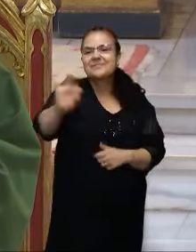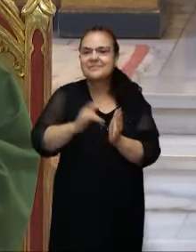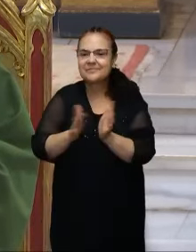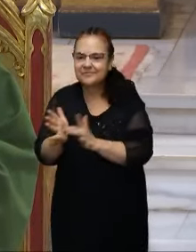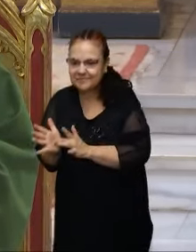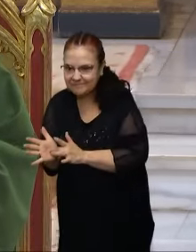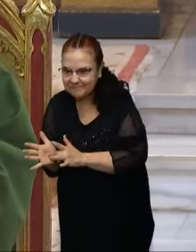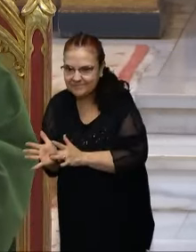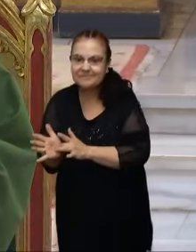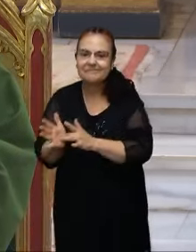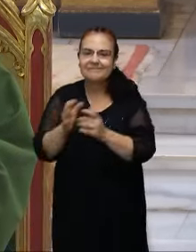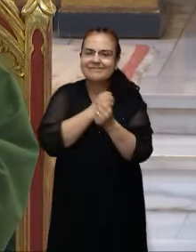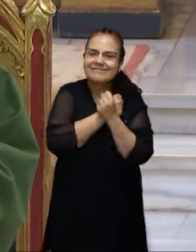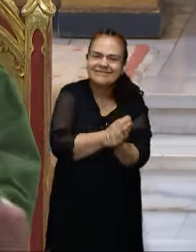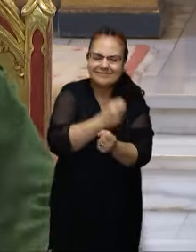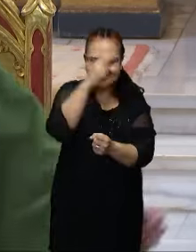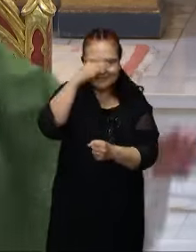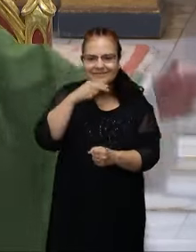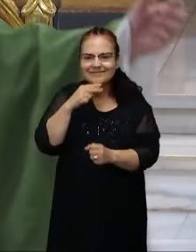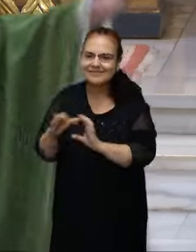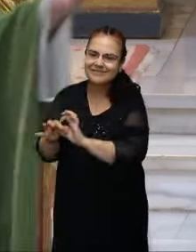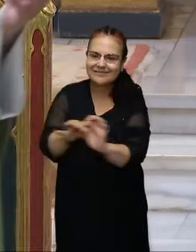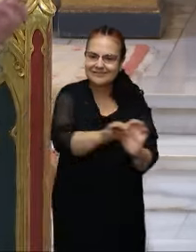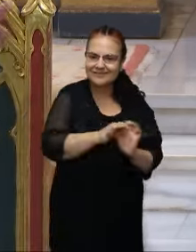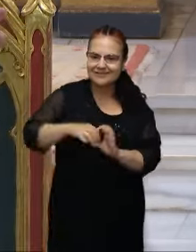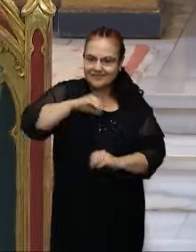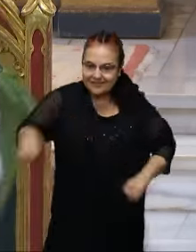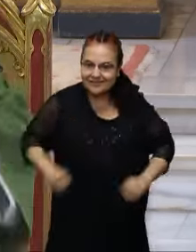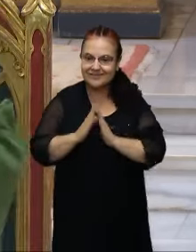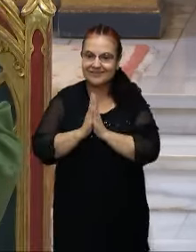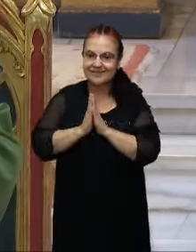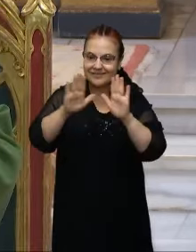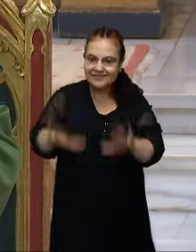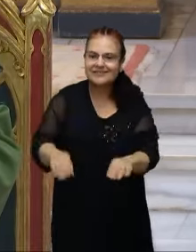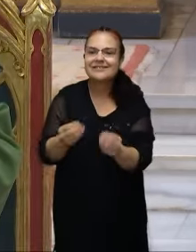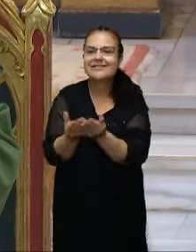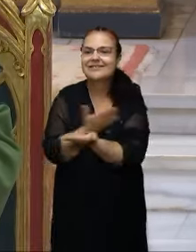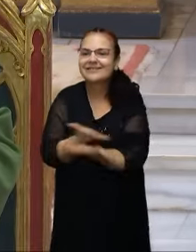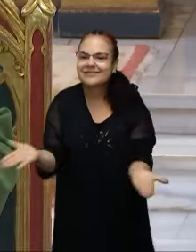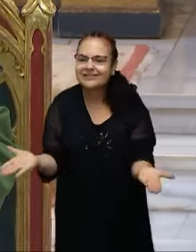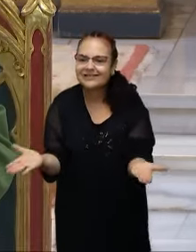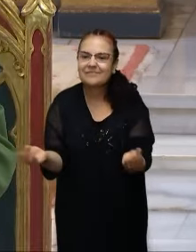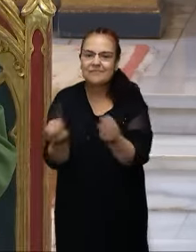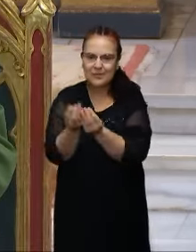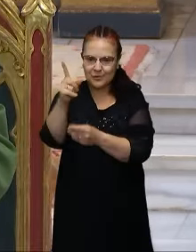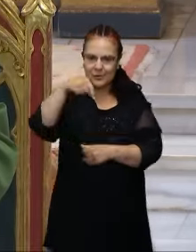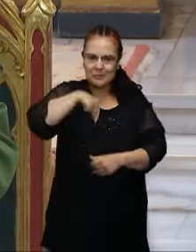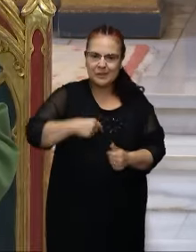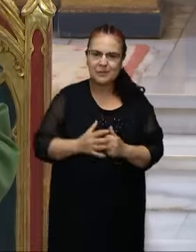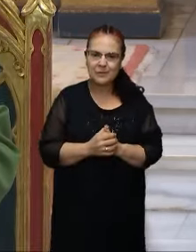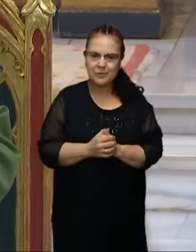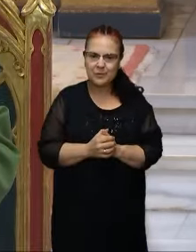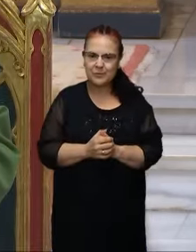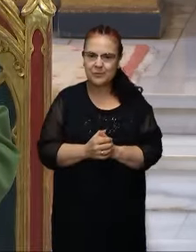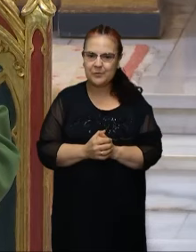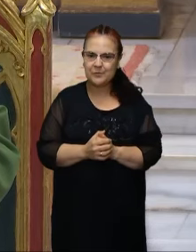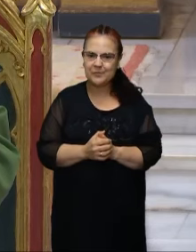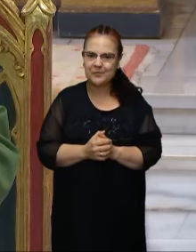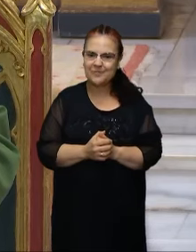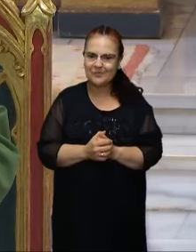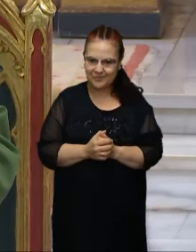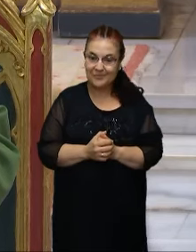Señor Jesucristo, el amor del Padre y la comunión del Espíritu Santo esté con vosotros.